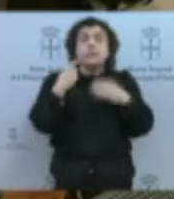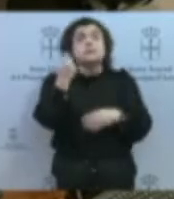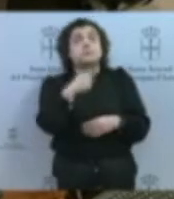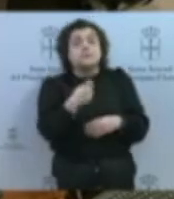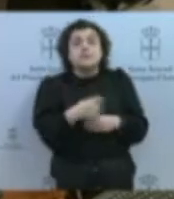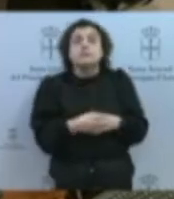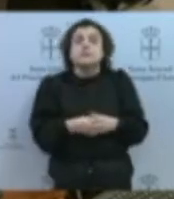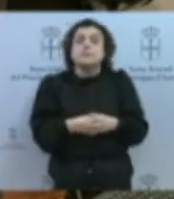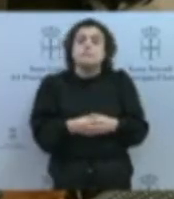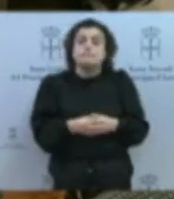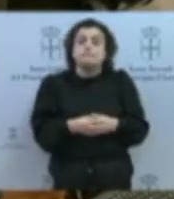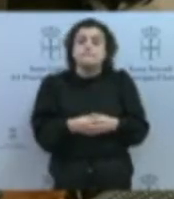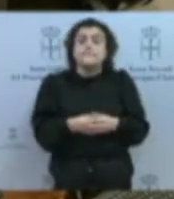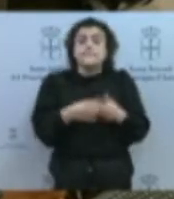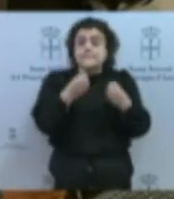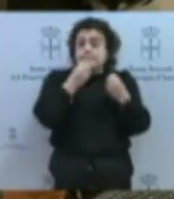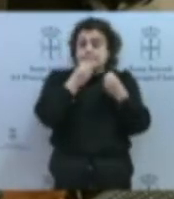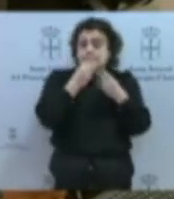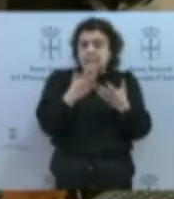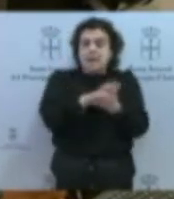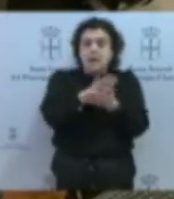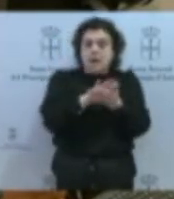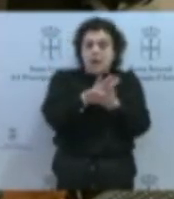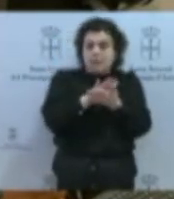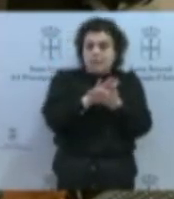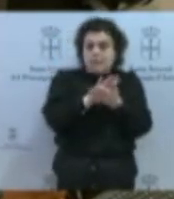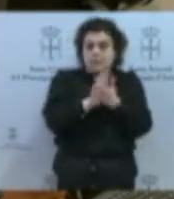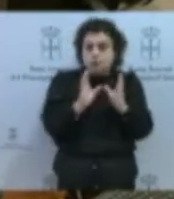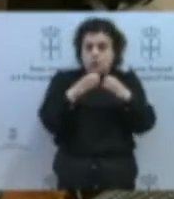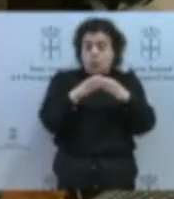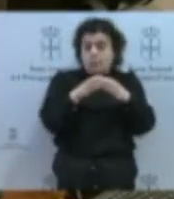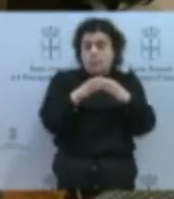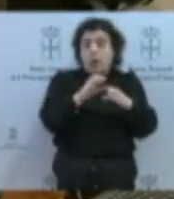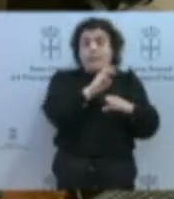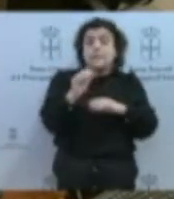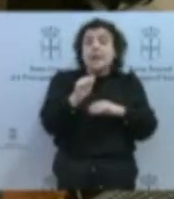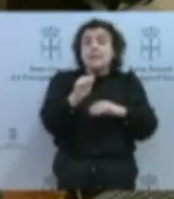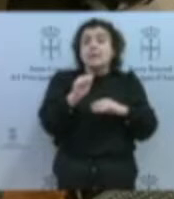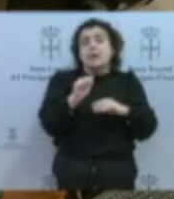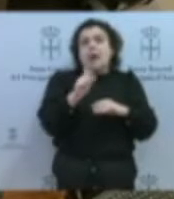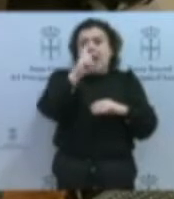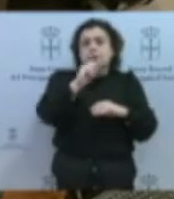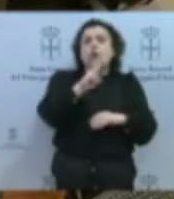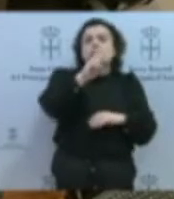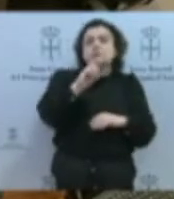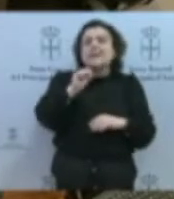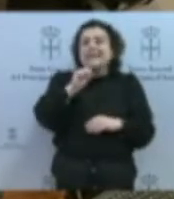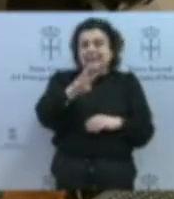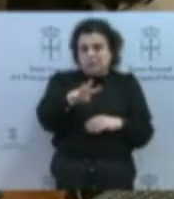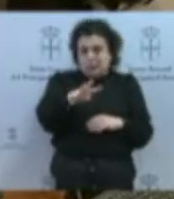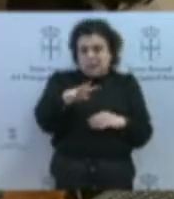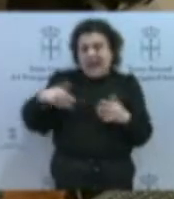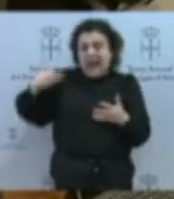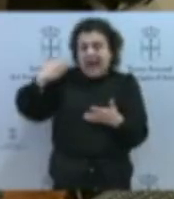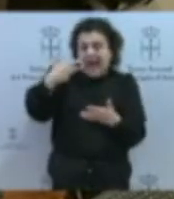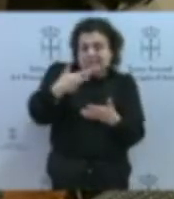Estamos hablando de un acuerdo de interinos del año 2014. Efectivamente, han pasado muchas cosas desde el año 2014. Estamos ahora mismo inmersos